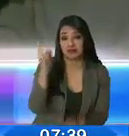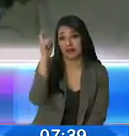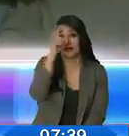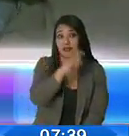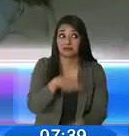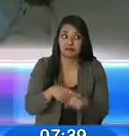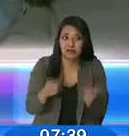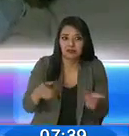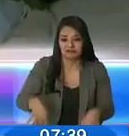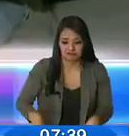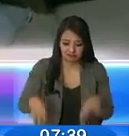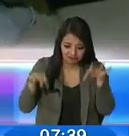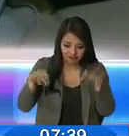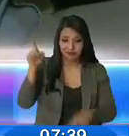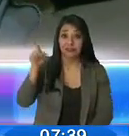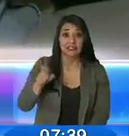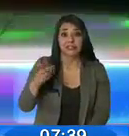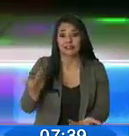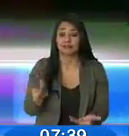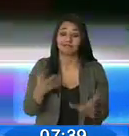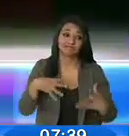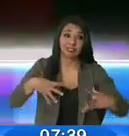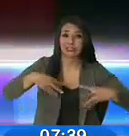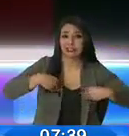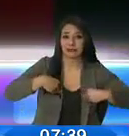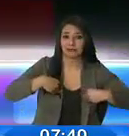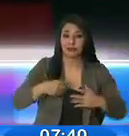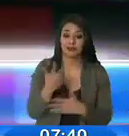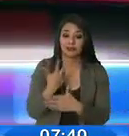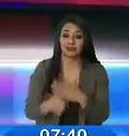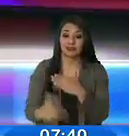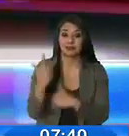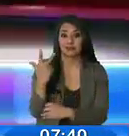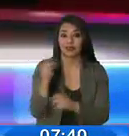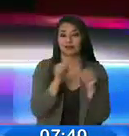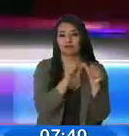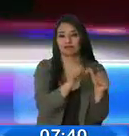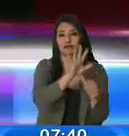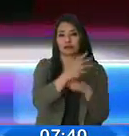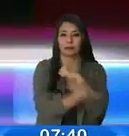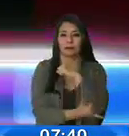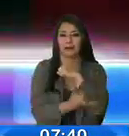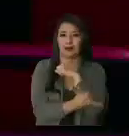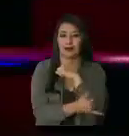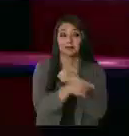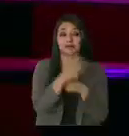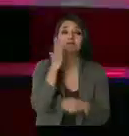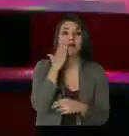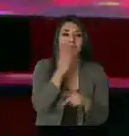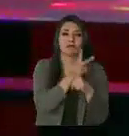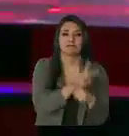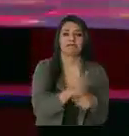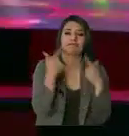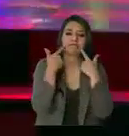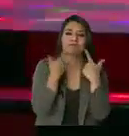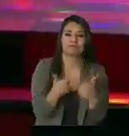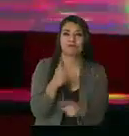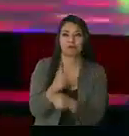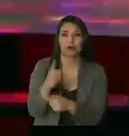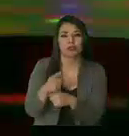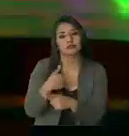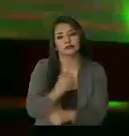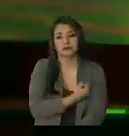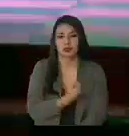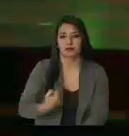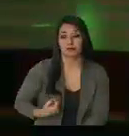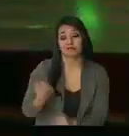imperante necesidad de recursos le obligaron a acceder. Tiene 3 hijas que se quedaron en su país al cuidado de su madre. Por ellas hace este